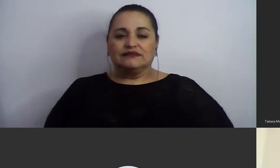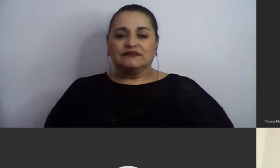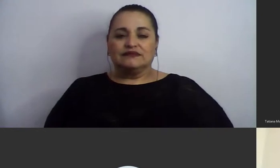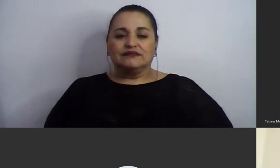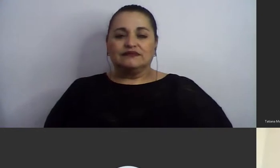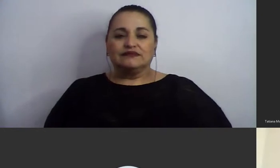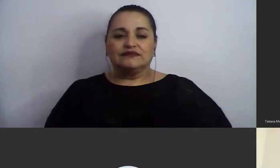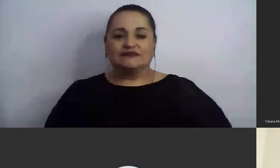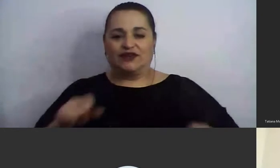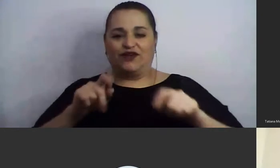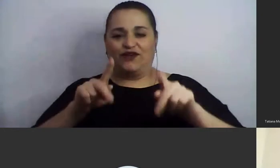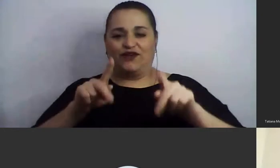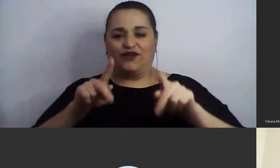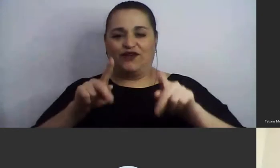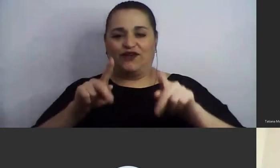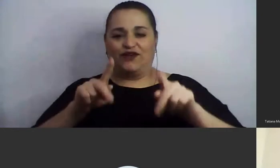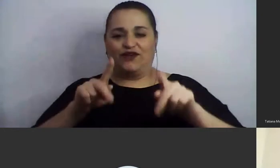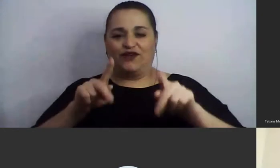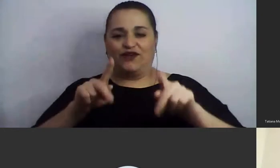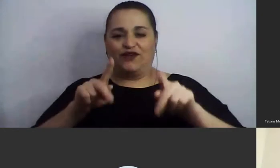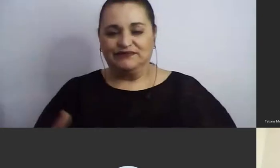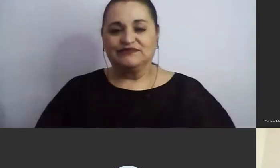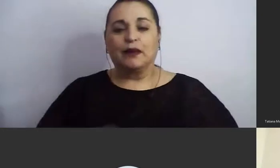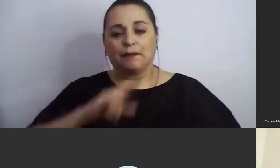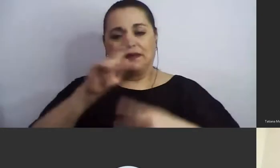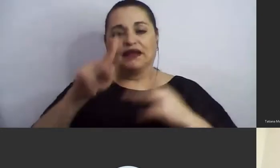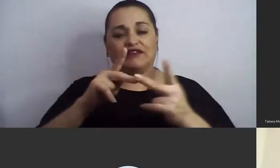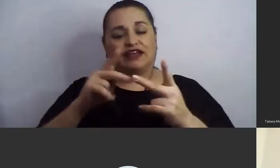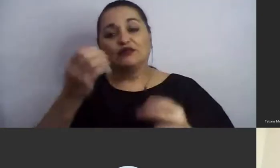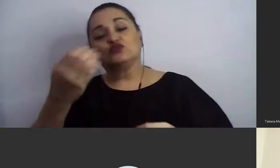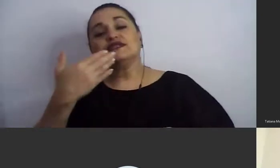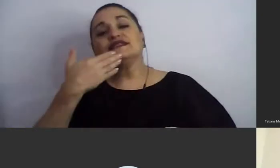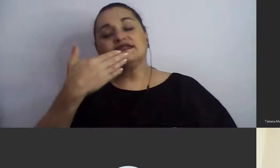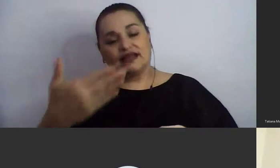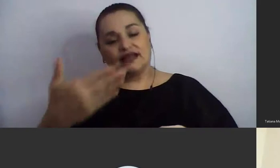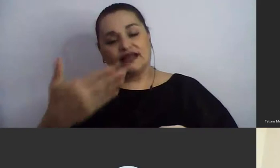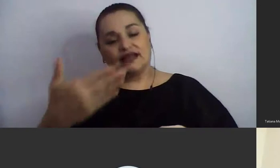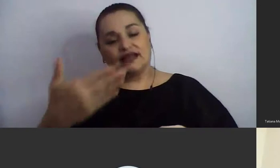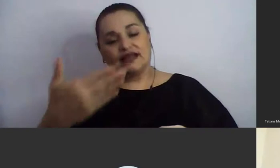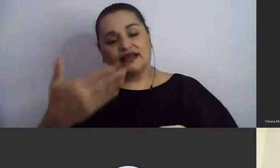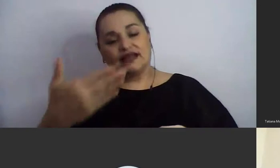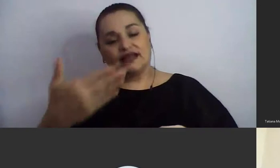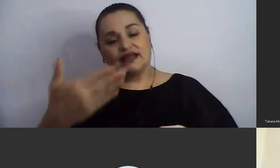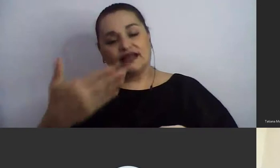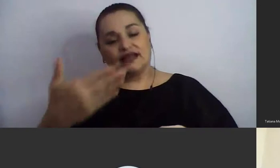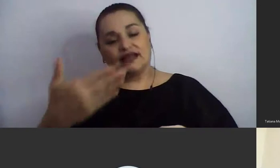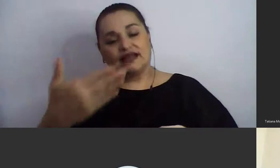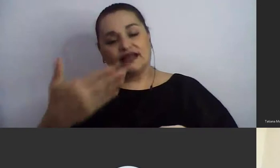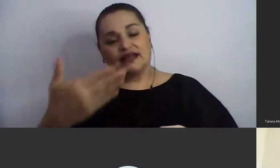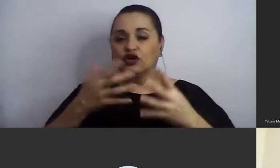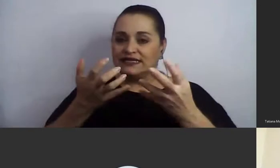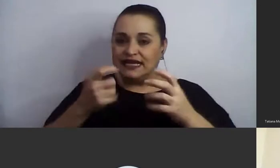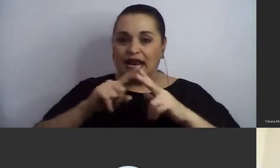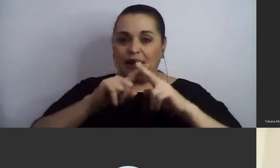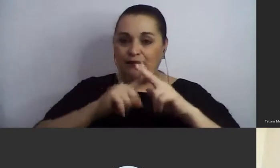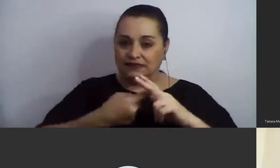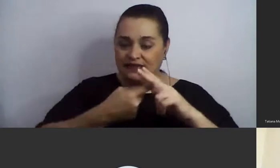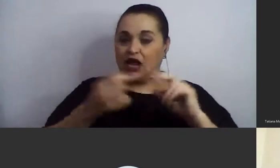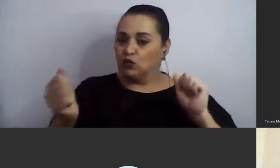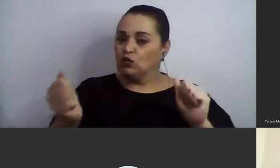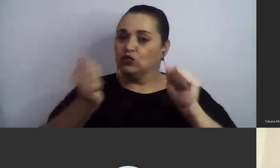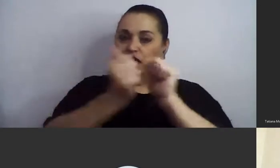ok ahí estoy perfecto muchísimas gracias bueno yo quisiera comenzar uniéndome a